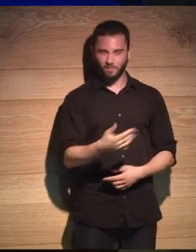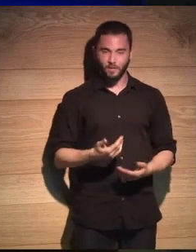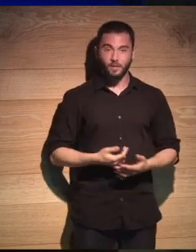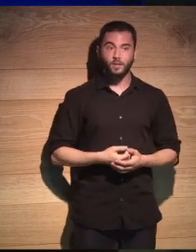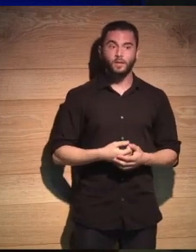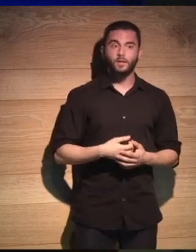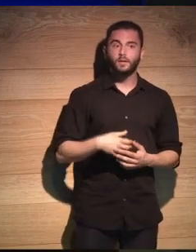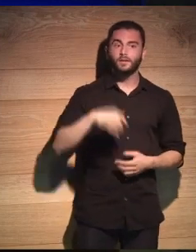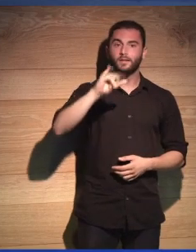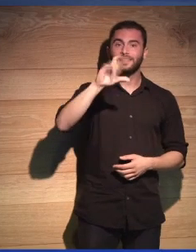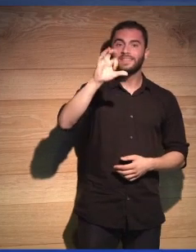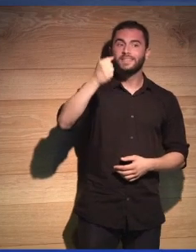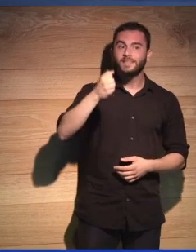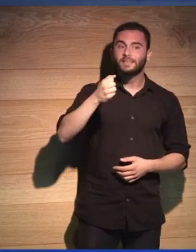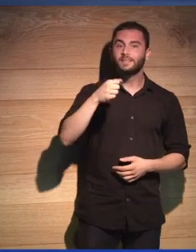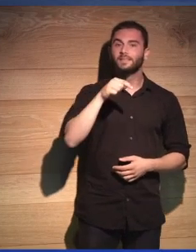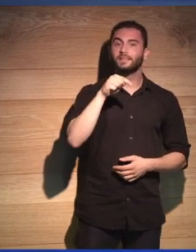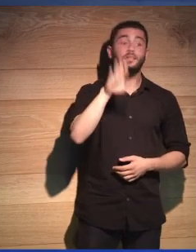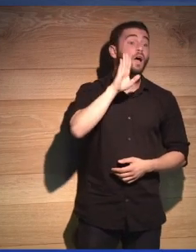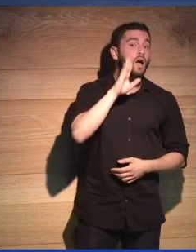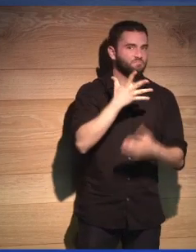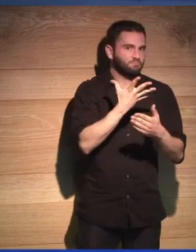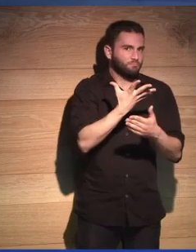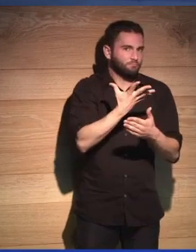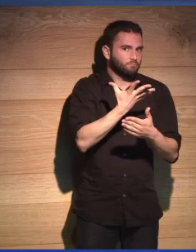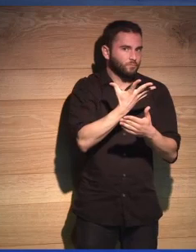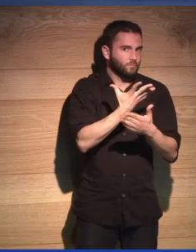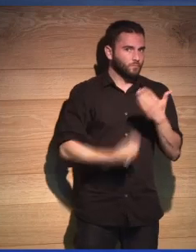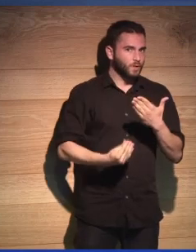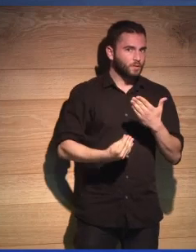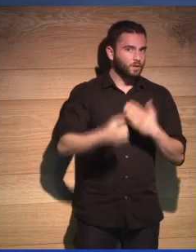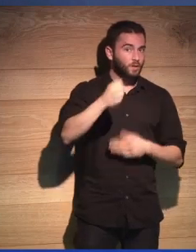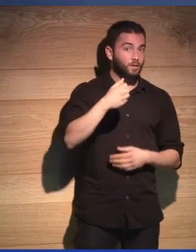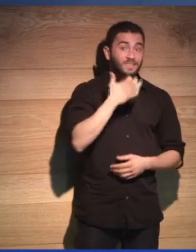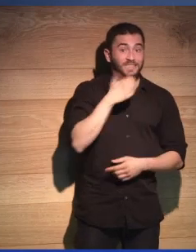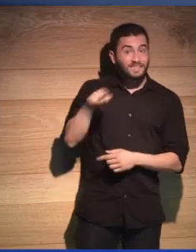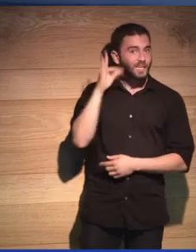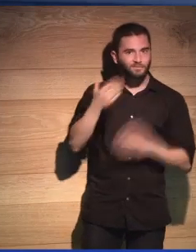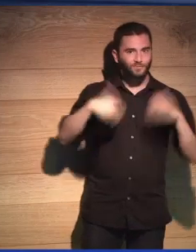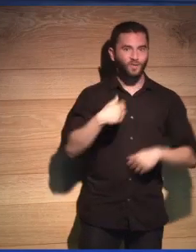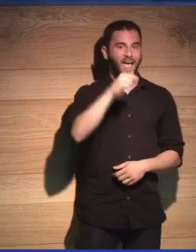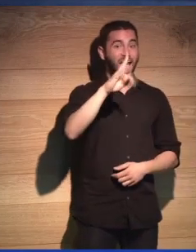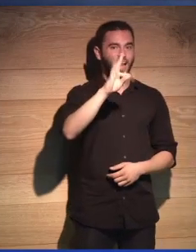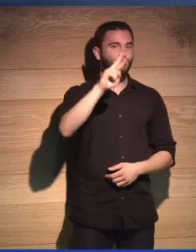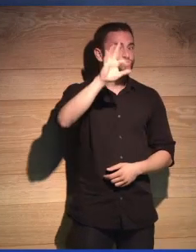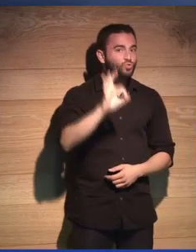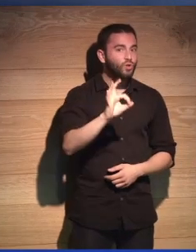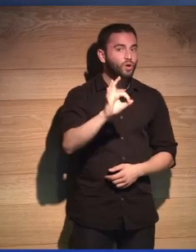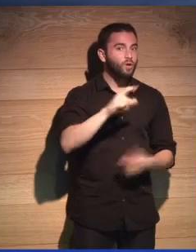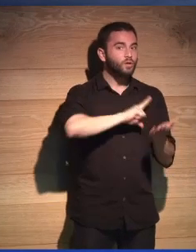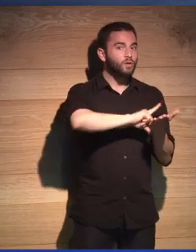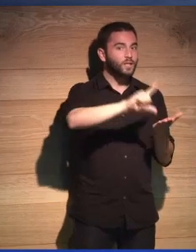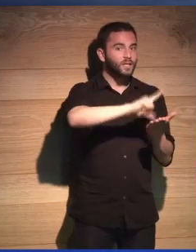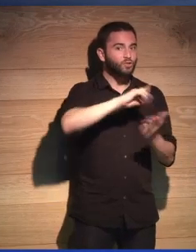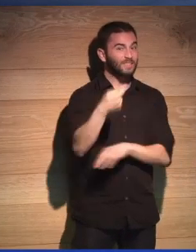este olvido habría sido un gran error, porque sin ella, Arturo no habría tenido una carrera literaria